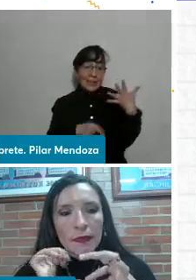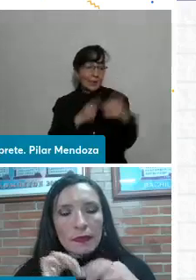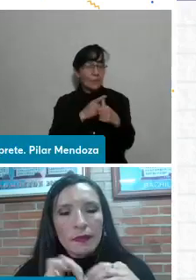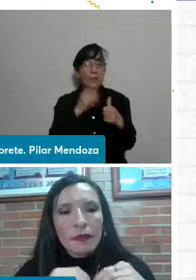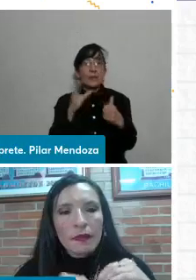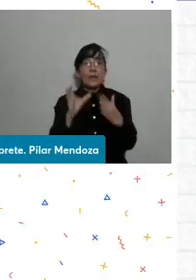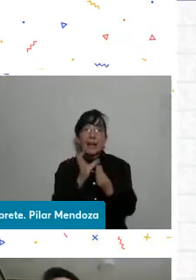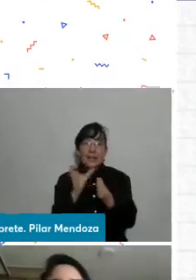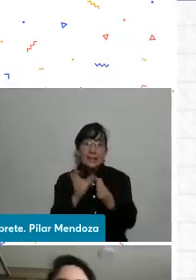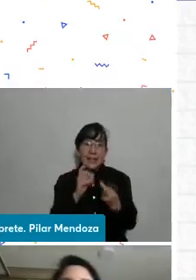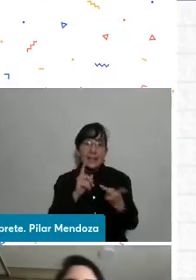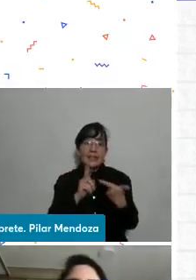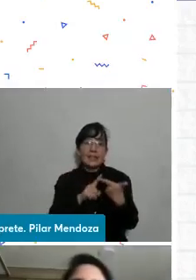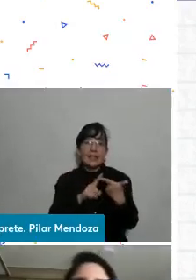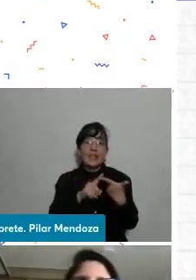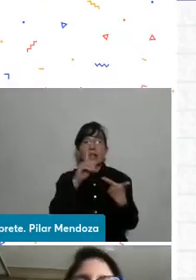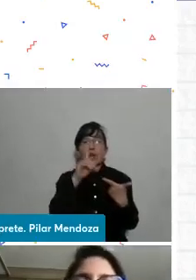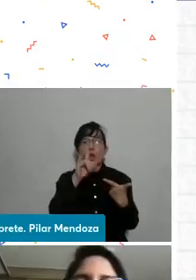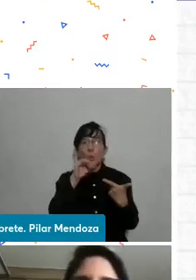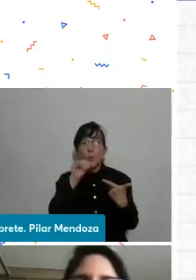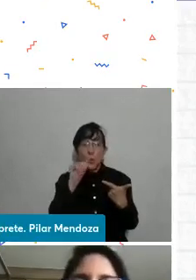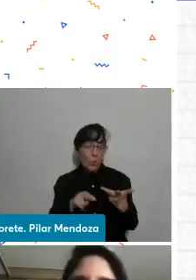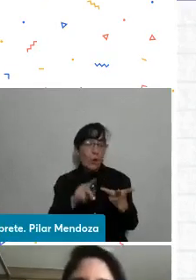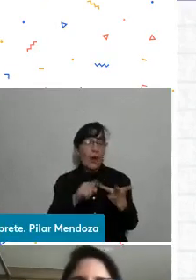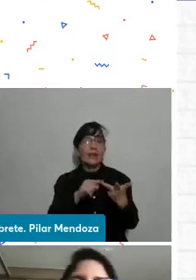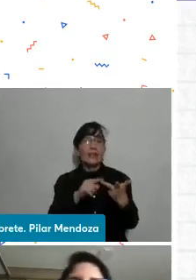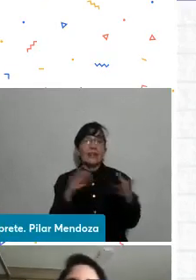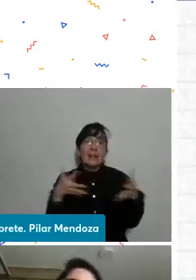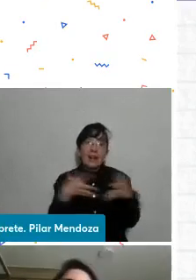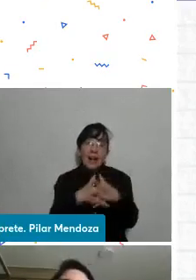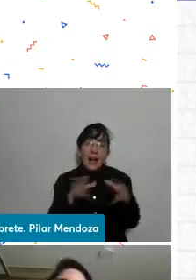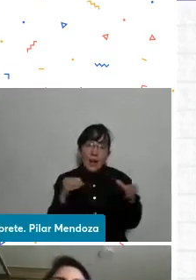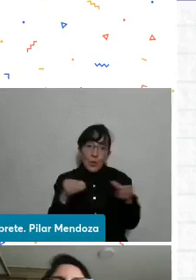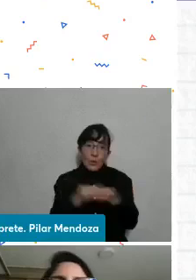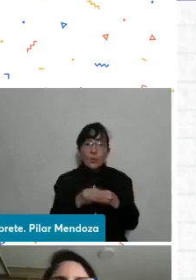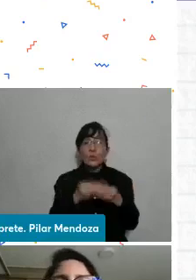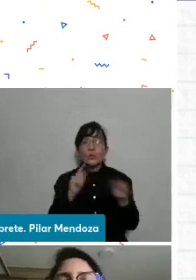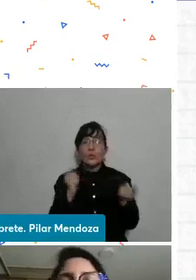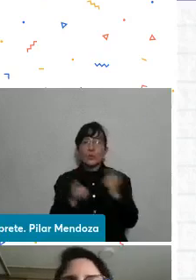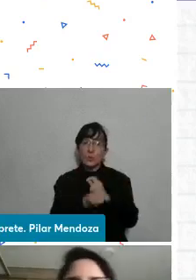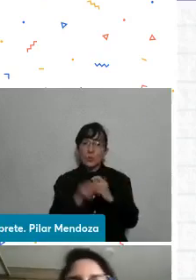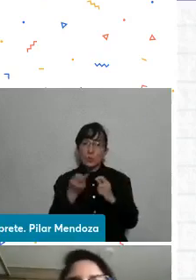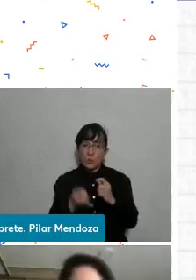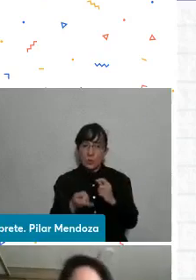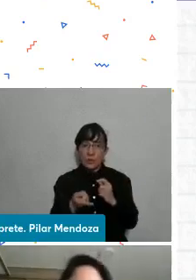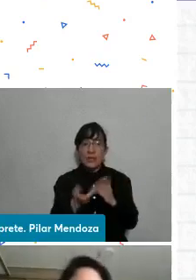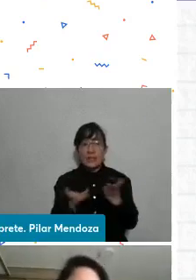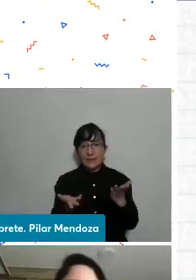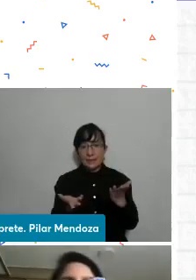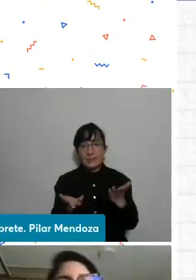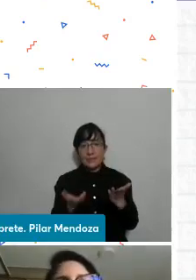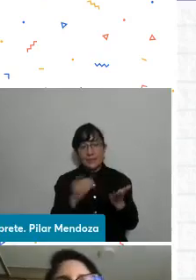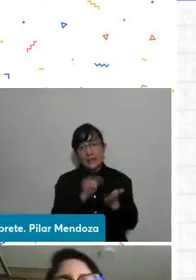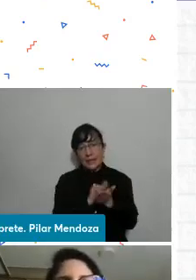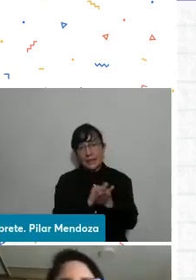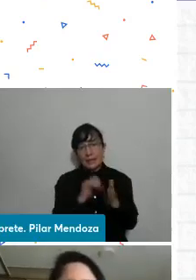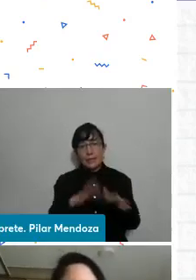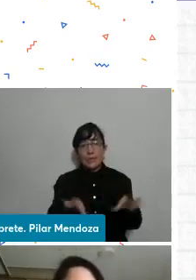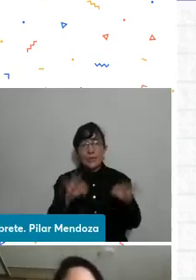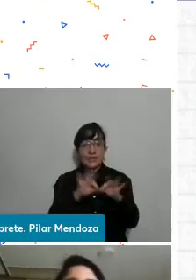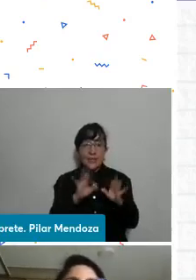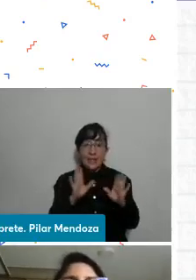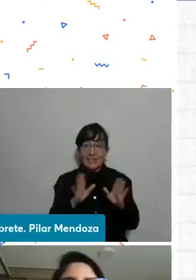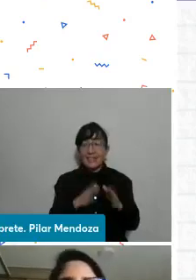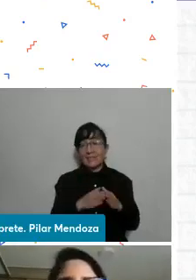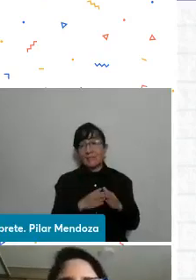Caracterizar, tener en cuenta el DUA, tener en cuenta estos ajustes razonables que también nos propone el plan individual de ajustes razonables. Así que,